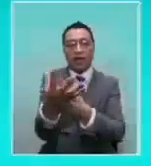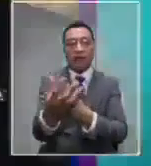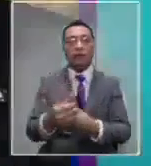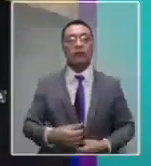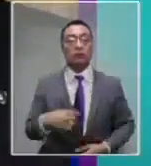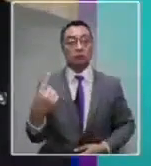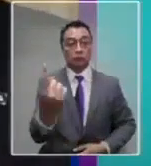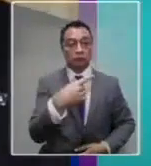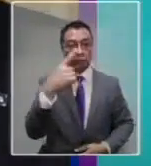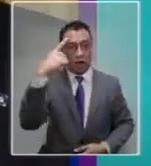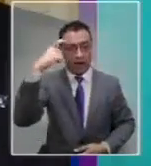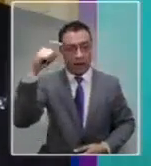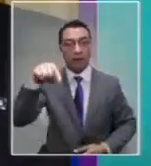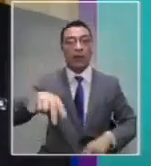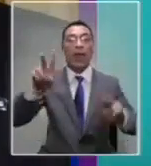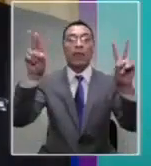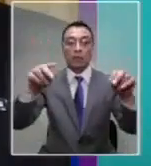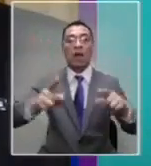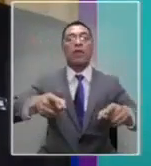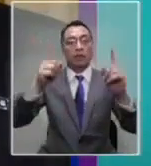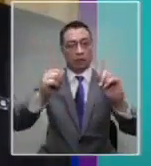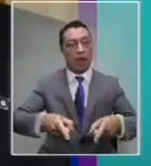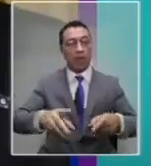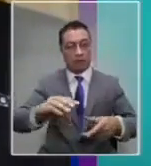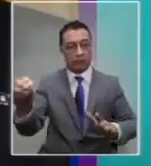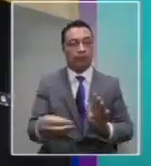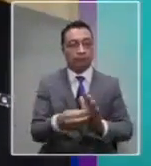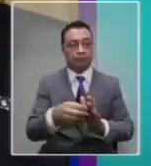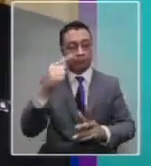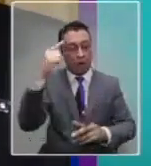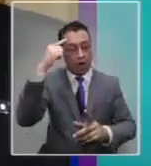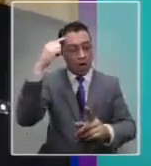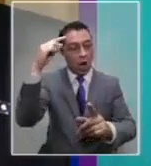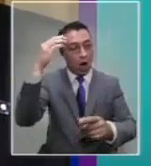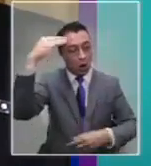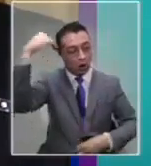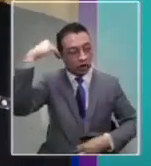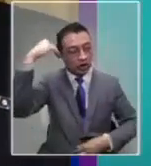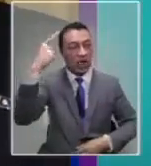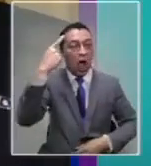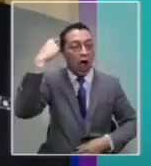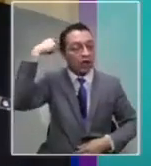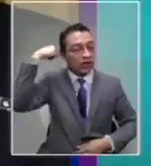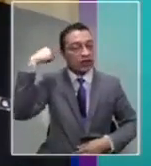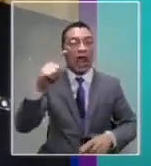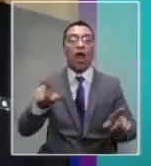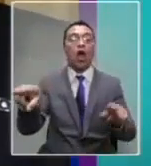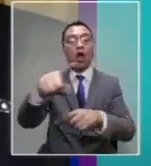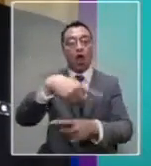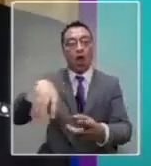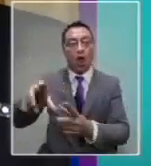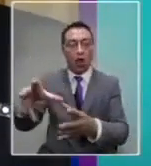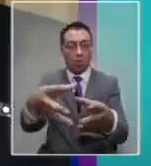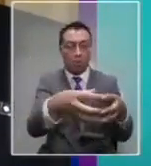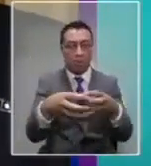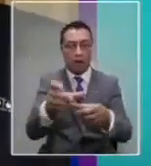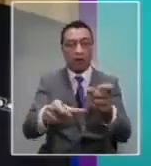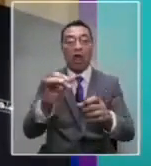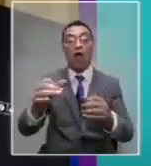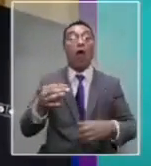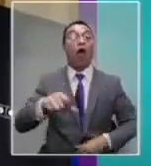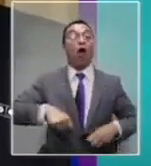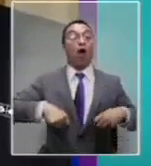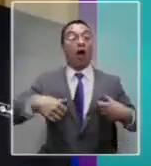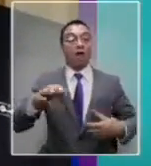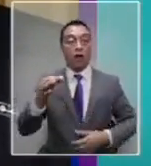innovación. Creemos que esos temas tienen que estar, ¿no es cierto?, en la conciencia colectiva, tienen que estar presentes en los jóvenes,